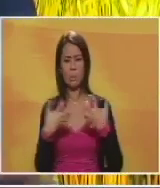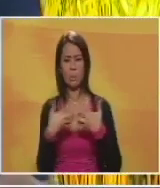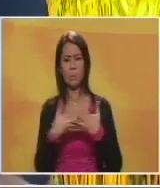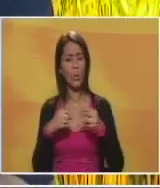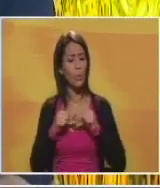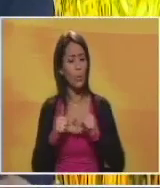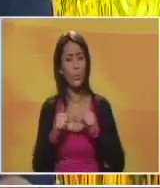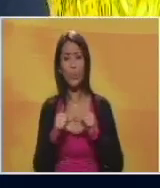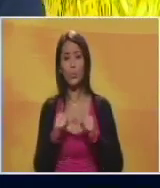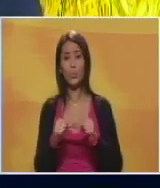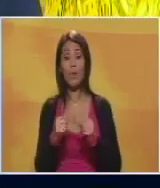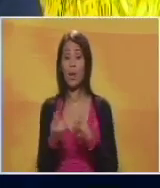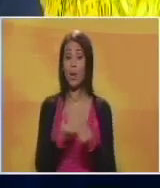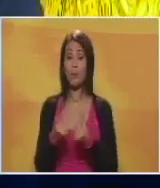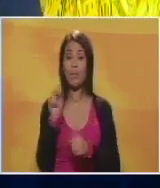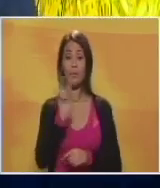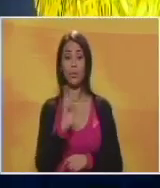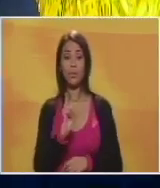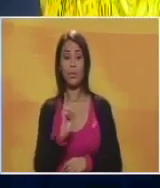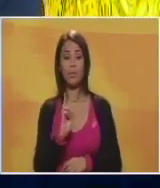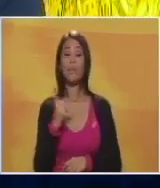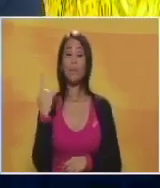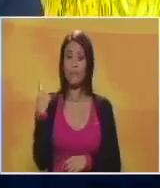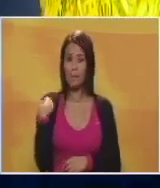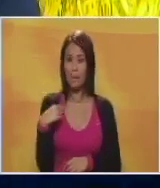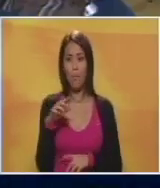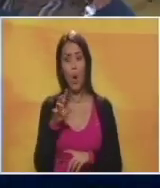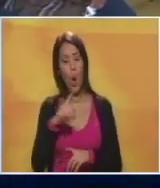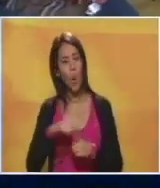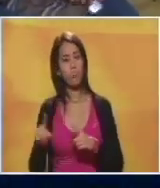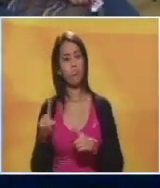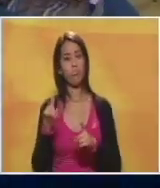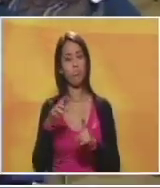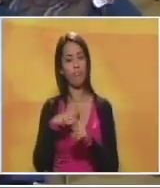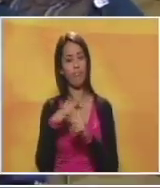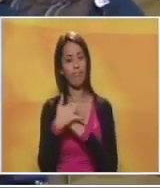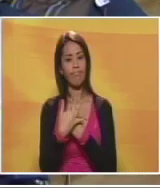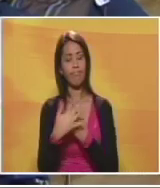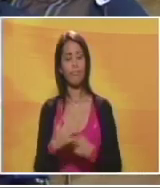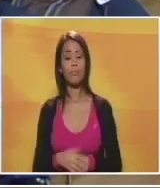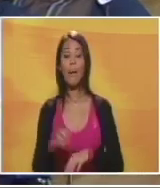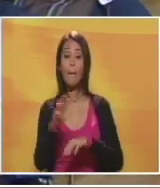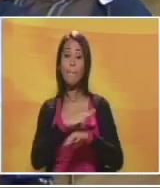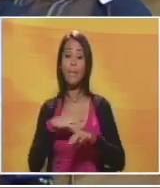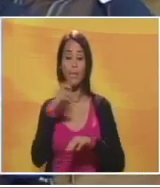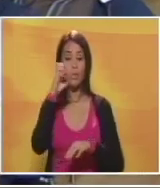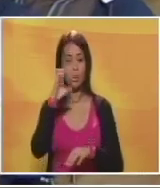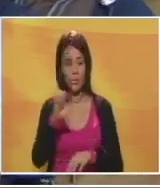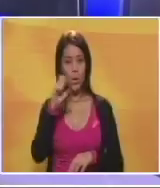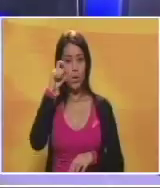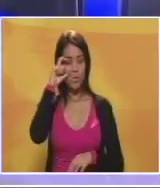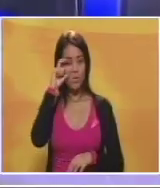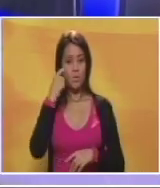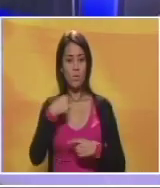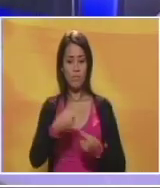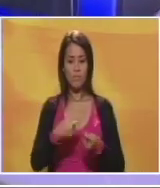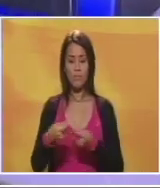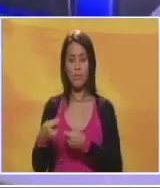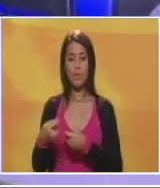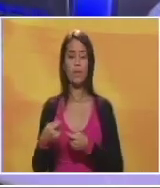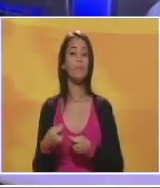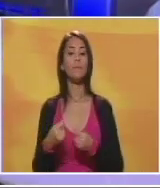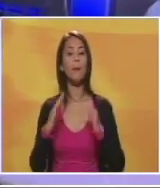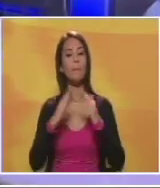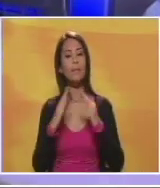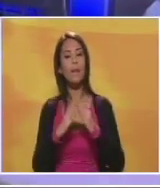permanente contra la economía venezolana, tenemos otra situación. El ministro Elías Agua participó en la entrega de productos del programa Mi Casa